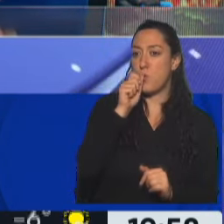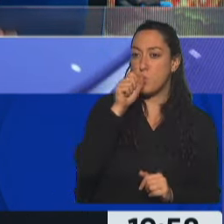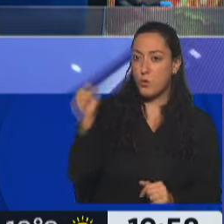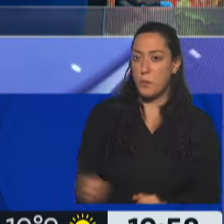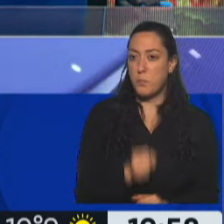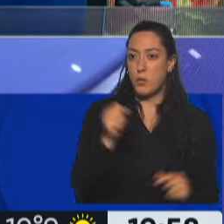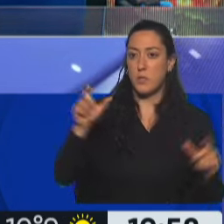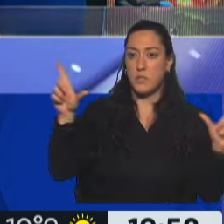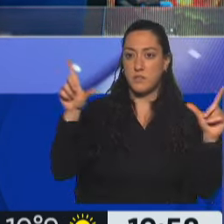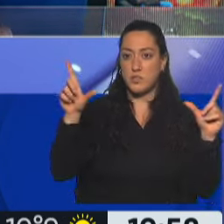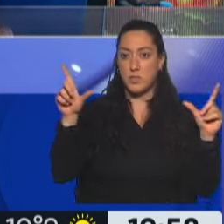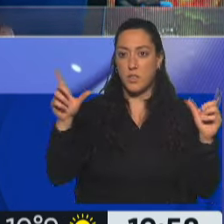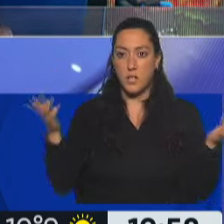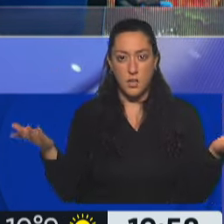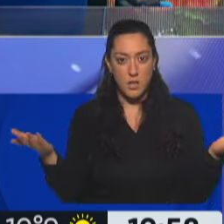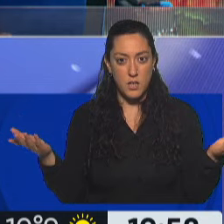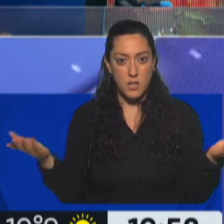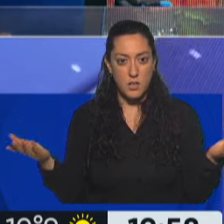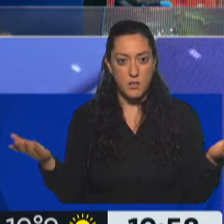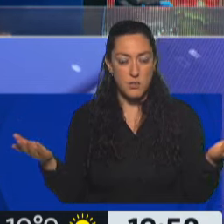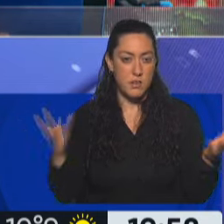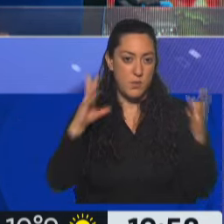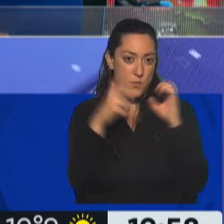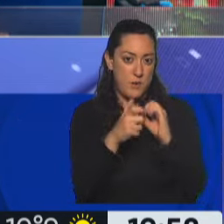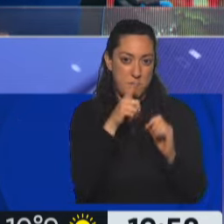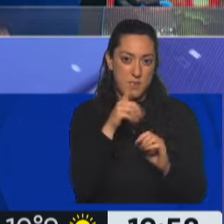de un canal de aire tan importante de la Argentina. Y el condenado.